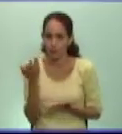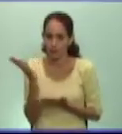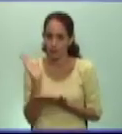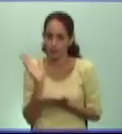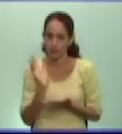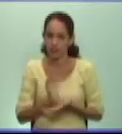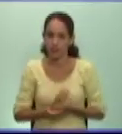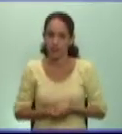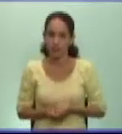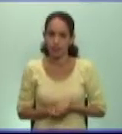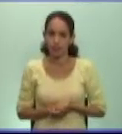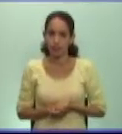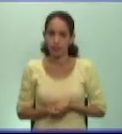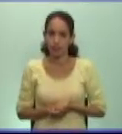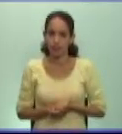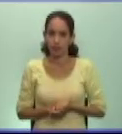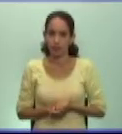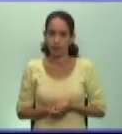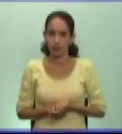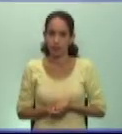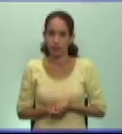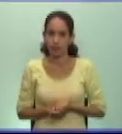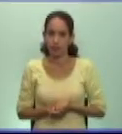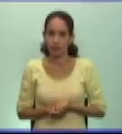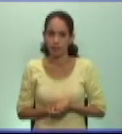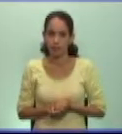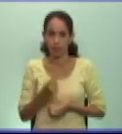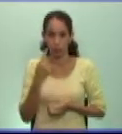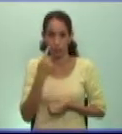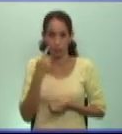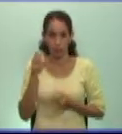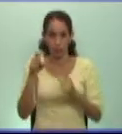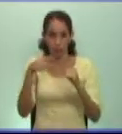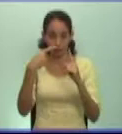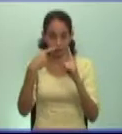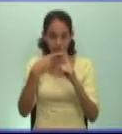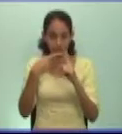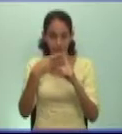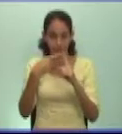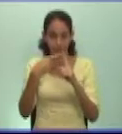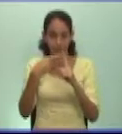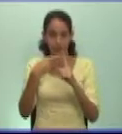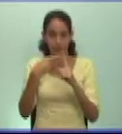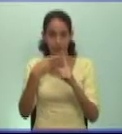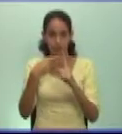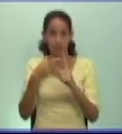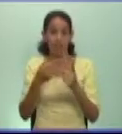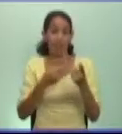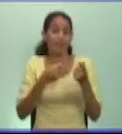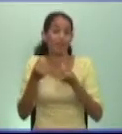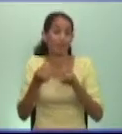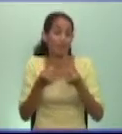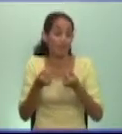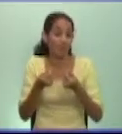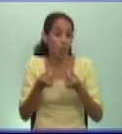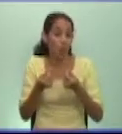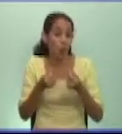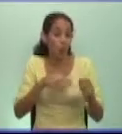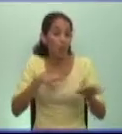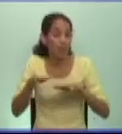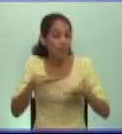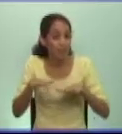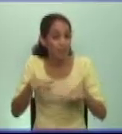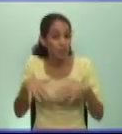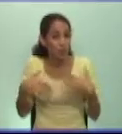ejemplo, ¿qué trabajamos nosotros en el contenido? Mírenlo allí los elementos. 3 líneas importantes en toda esta etapa. La situación económica,